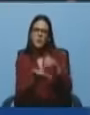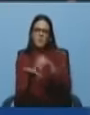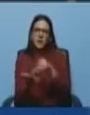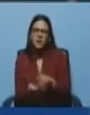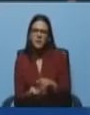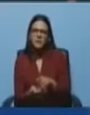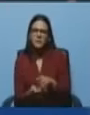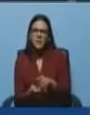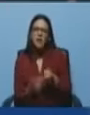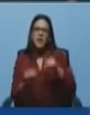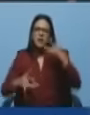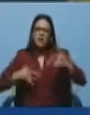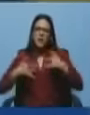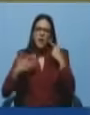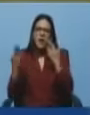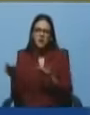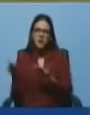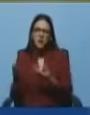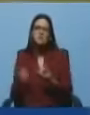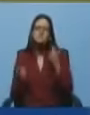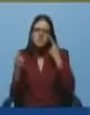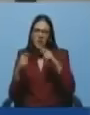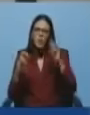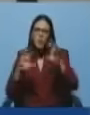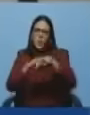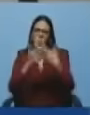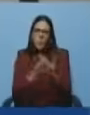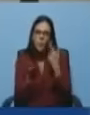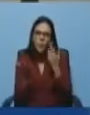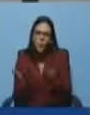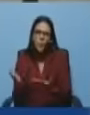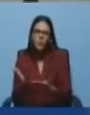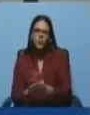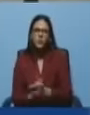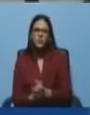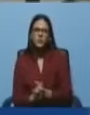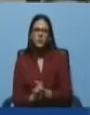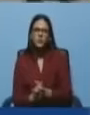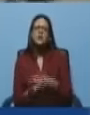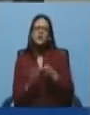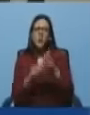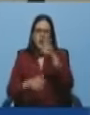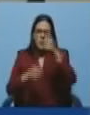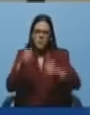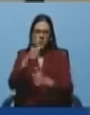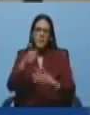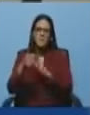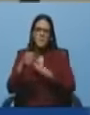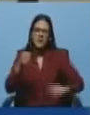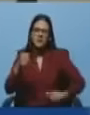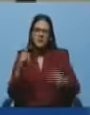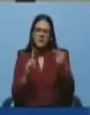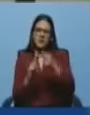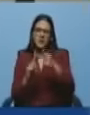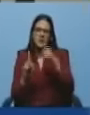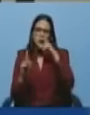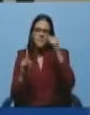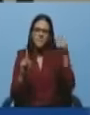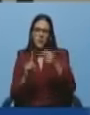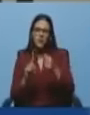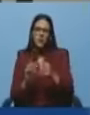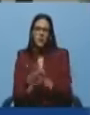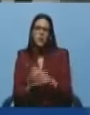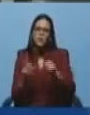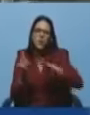en este evento. Se trata pues de un nuevo mundo, como lo ha dicho el jefe de Estado venezolano, Nicolás